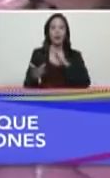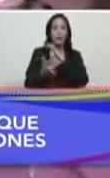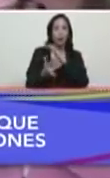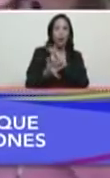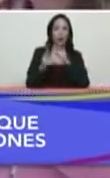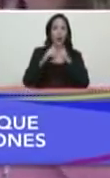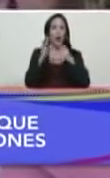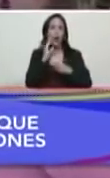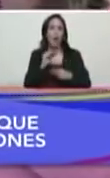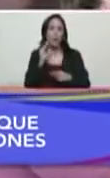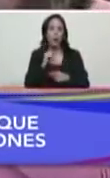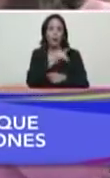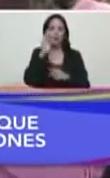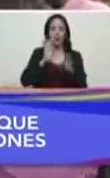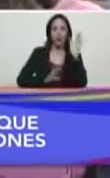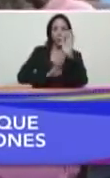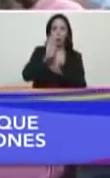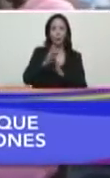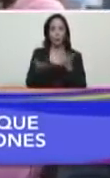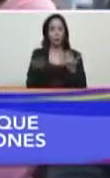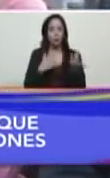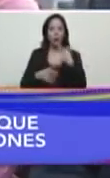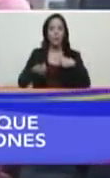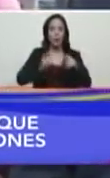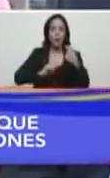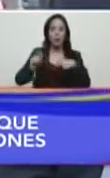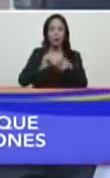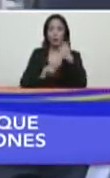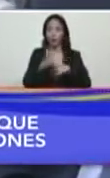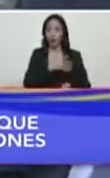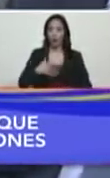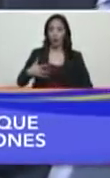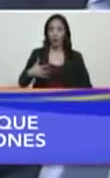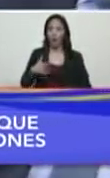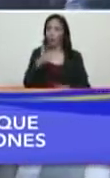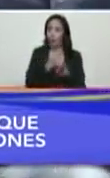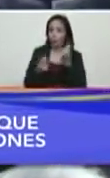su experiencia, su capacidad, su mercado y su capital.